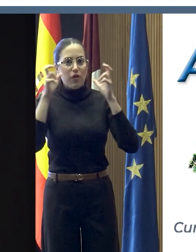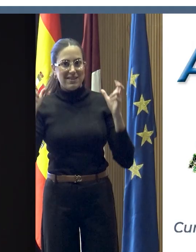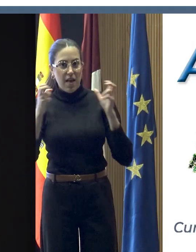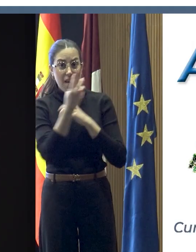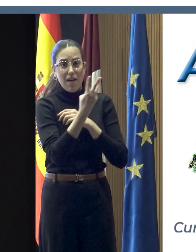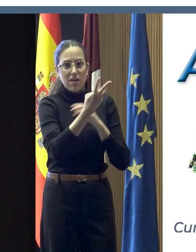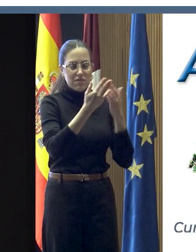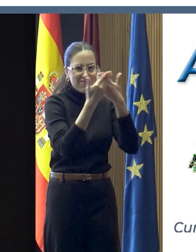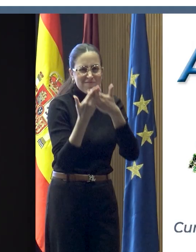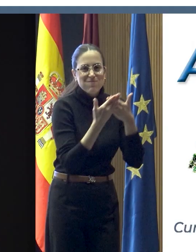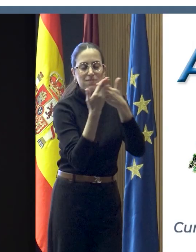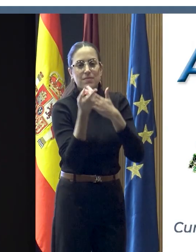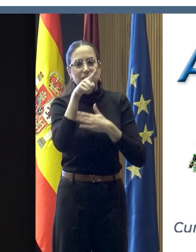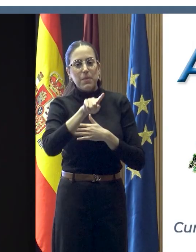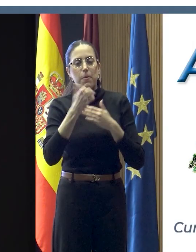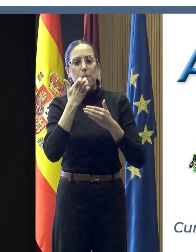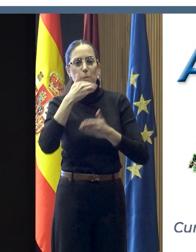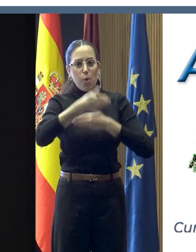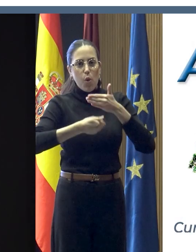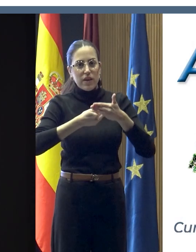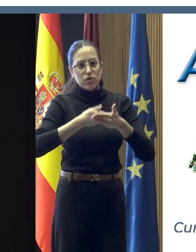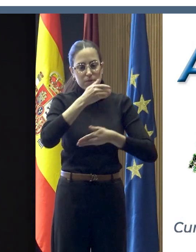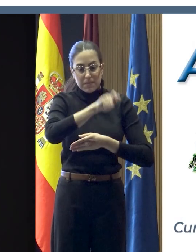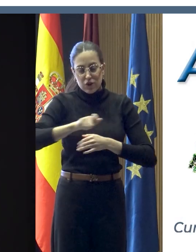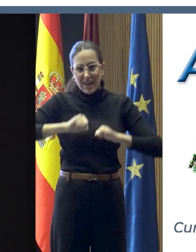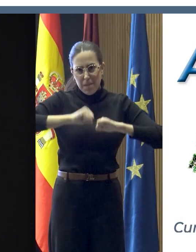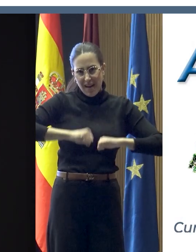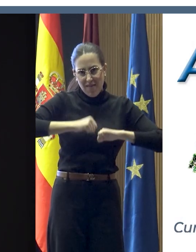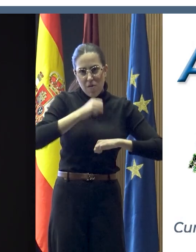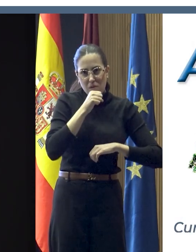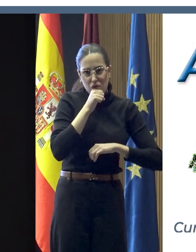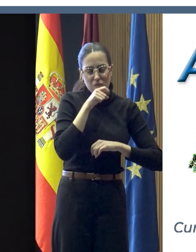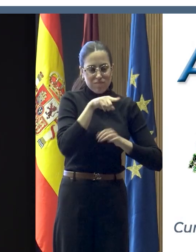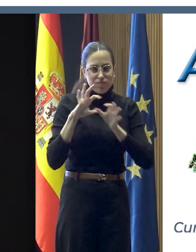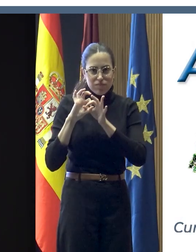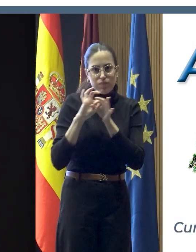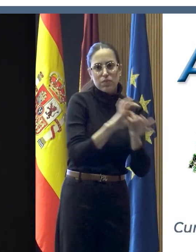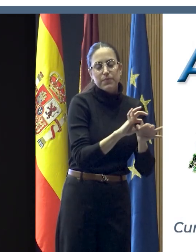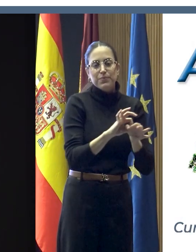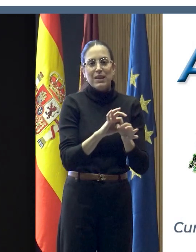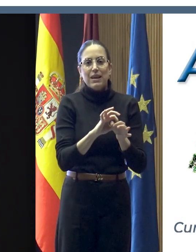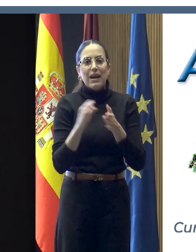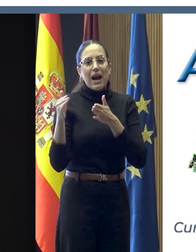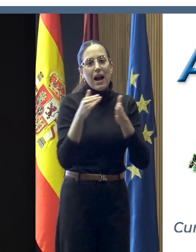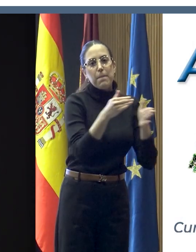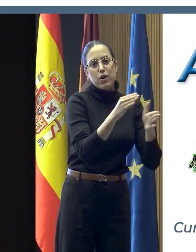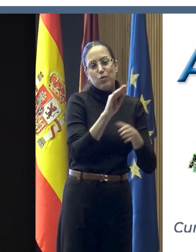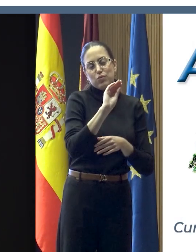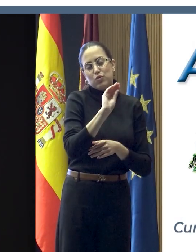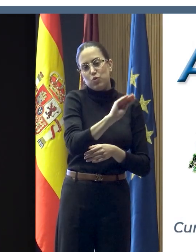como en procesos relacionados con el envejecimiento. A lo largo de su carrera ha desarrollado una intensa